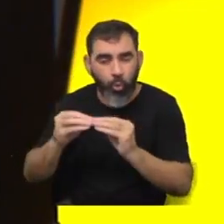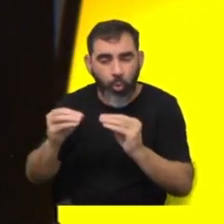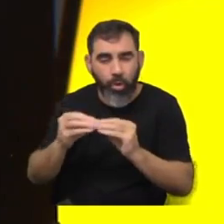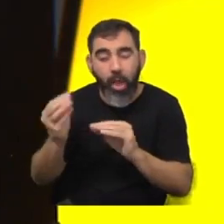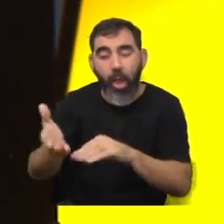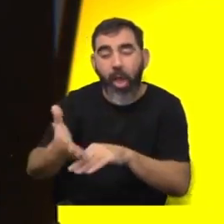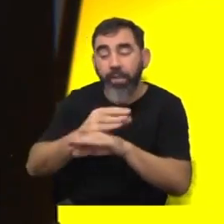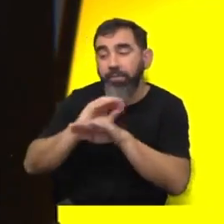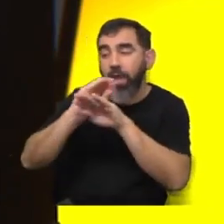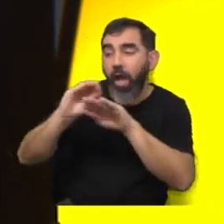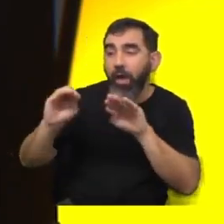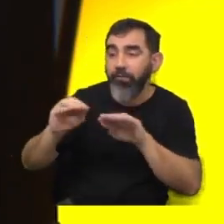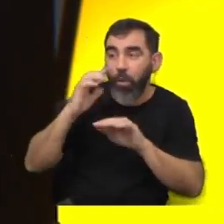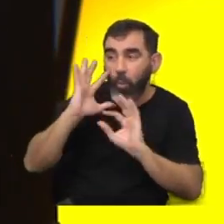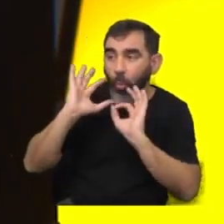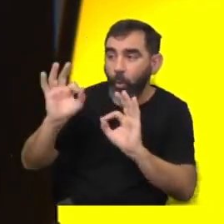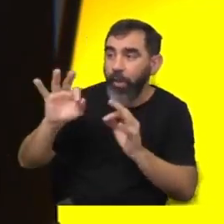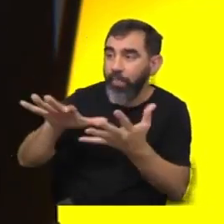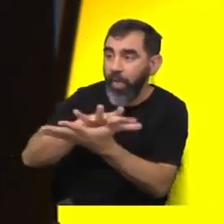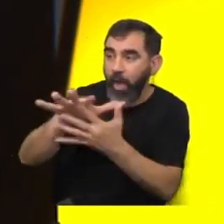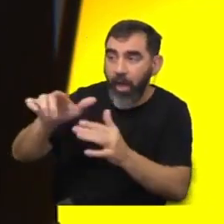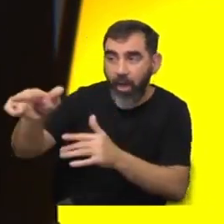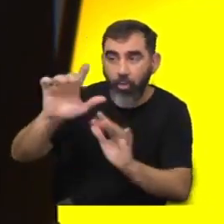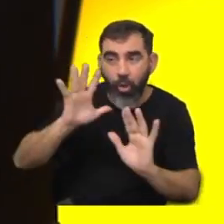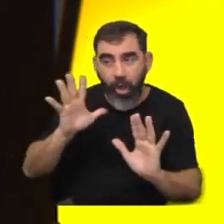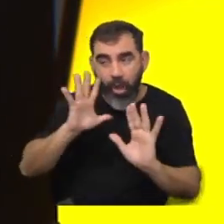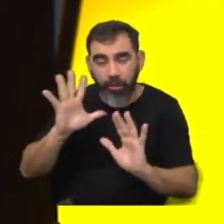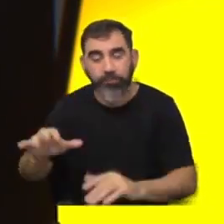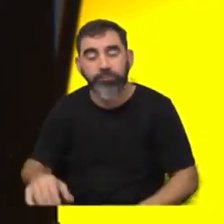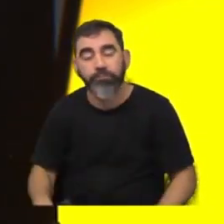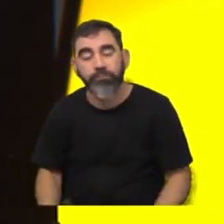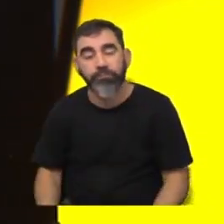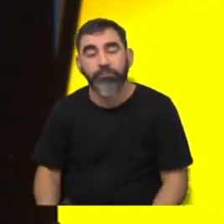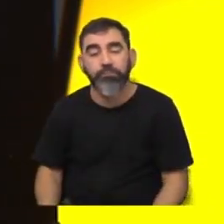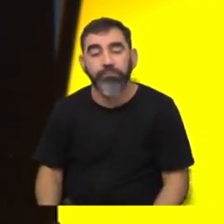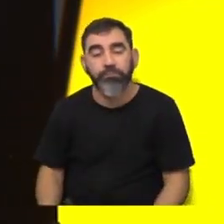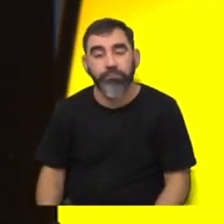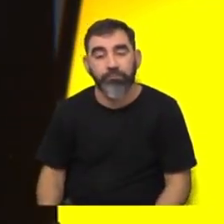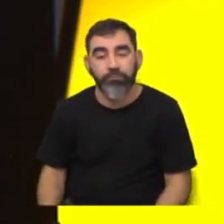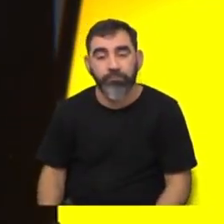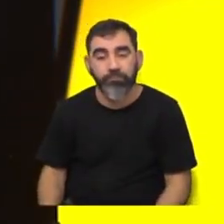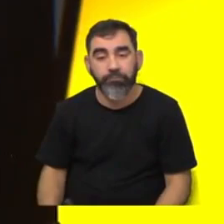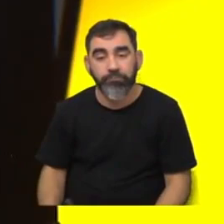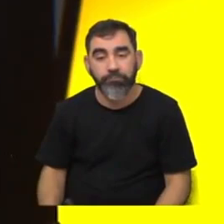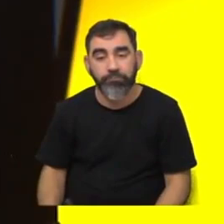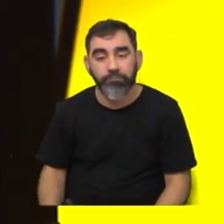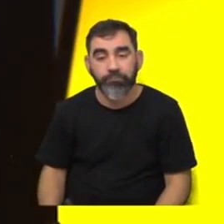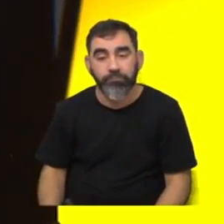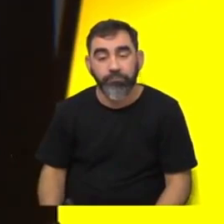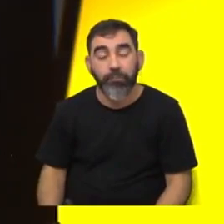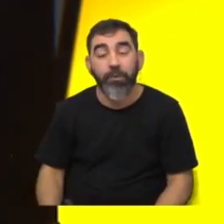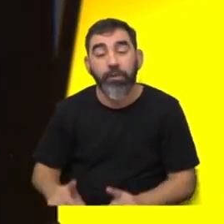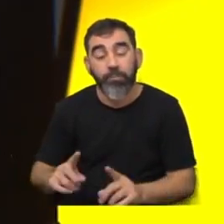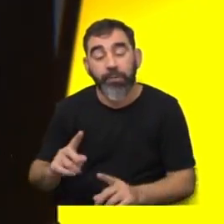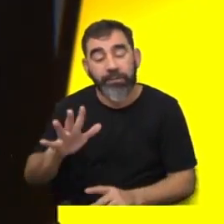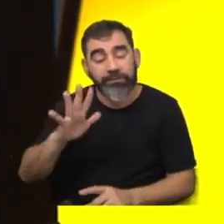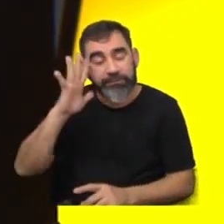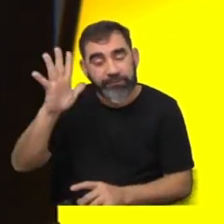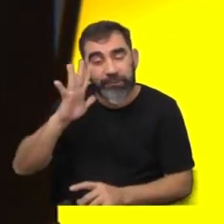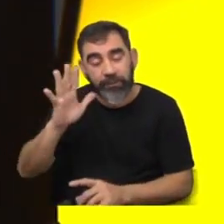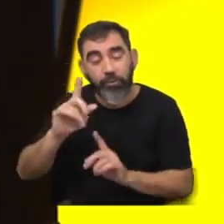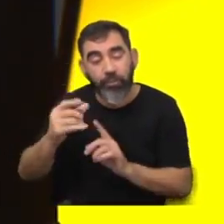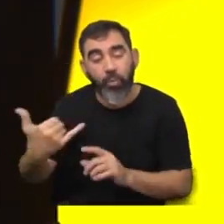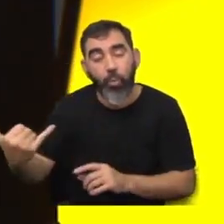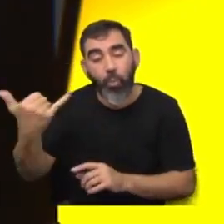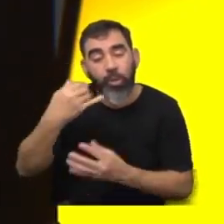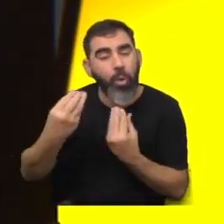por esa ruta y avisan digamos, al que viene después, ¿no? Y bueno, y María Ángela en esta parte del informe también nos